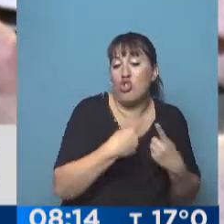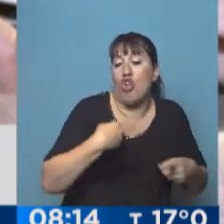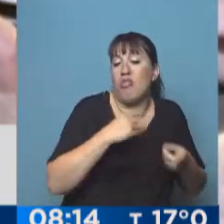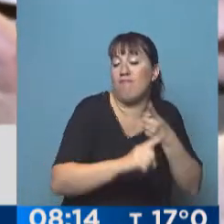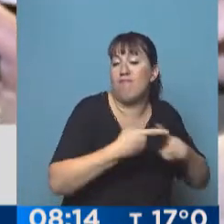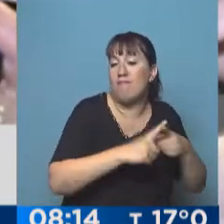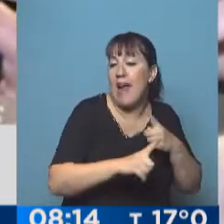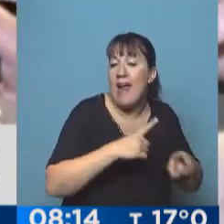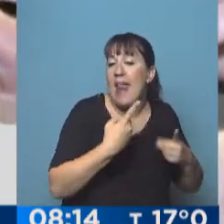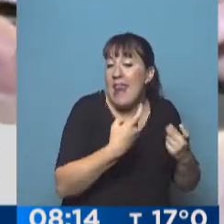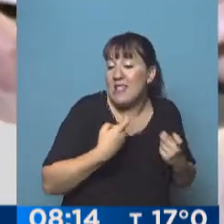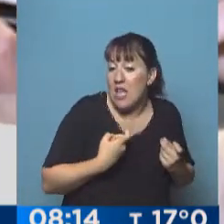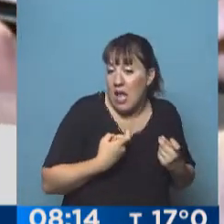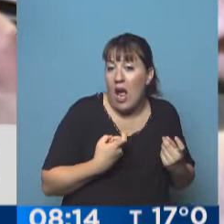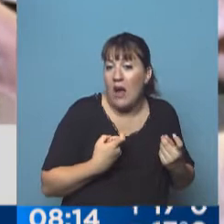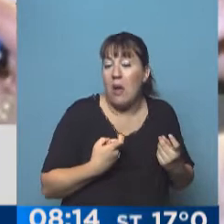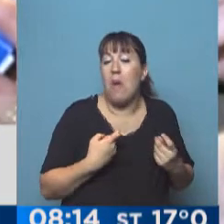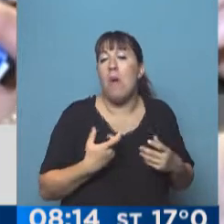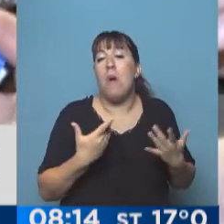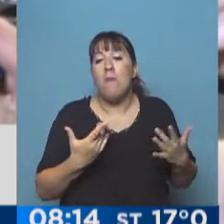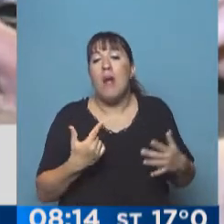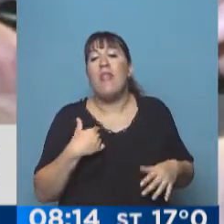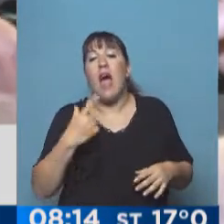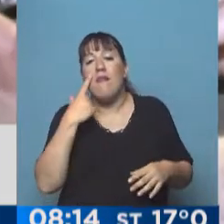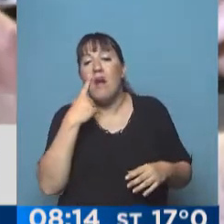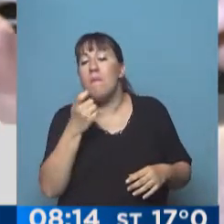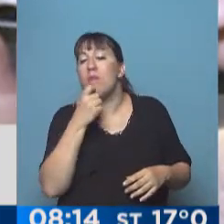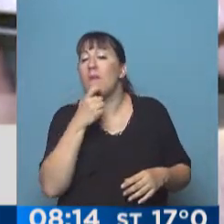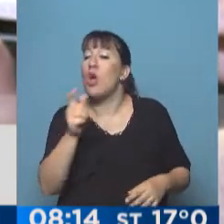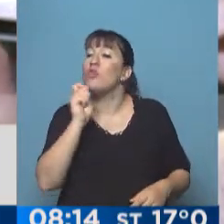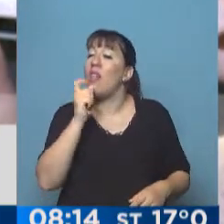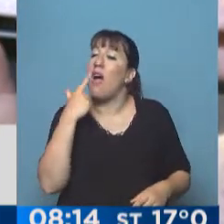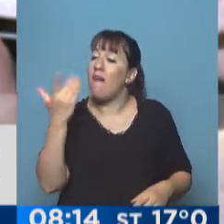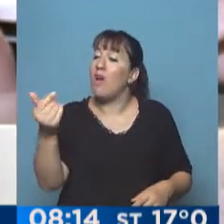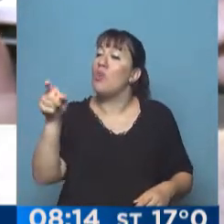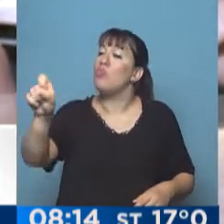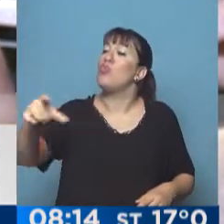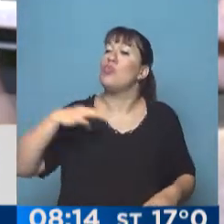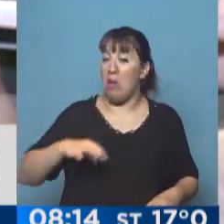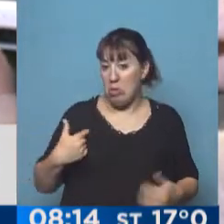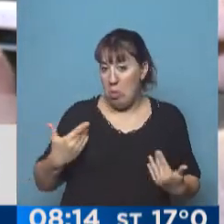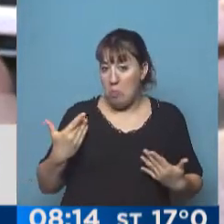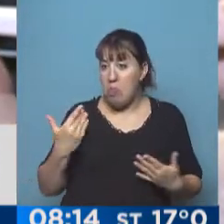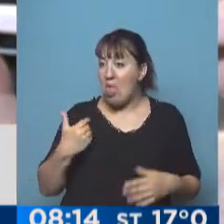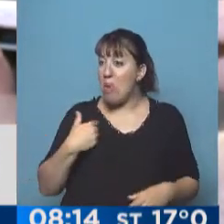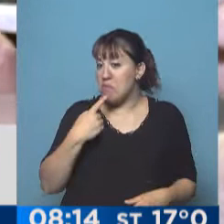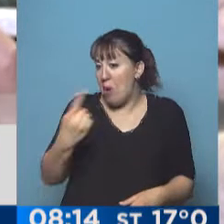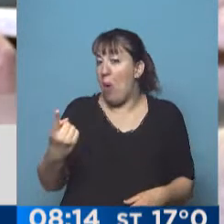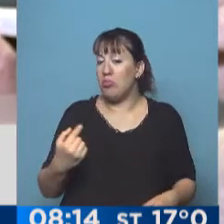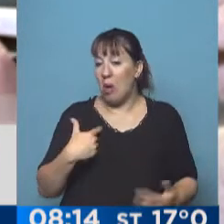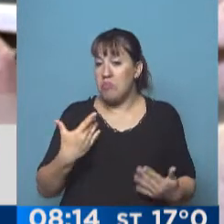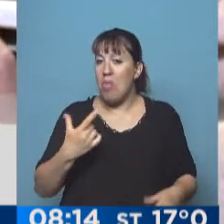interés legítimo en solicitar por ejemplo cuál es el sueldo de un periodista como usted cuál es el sueldo otro point el interés legítimo preguntar lo